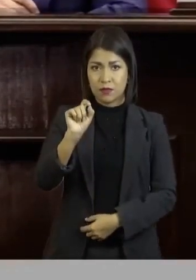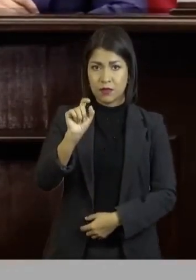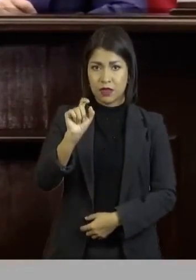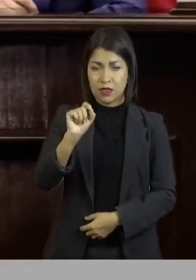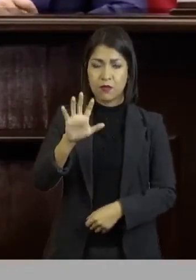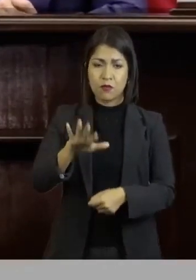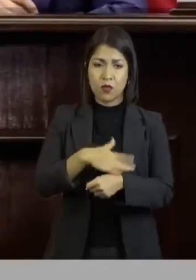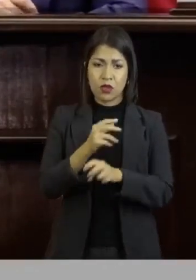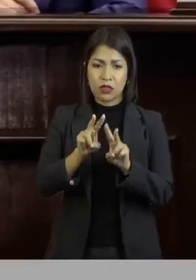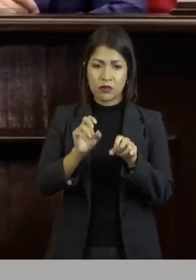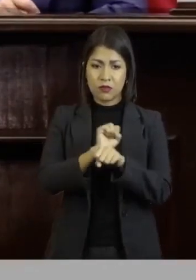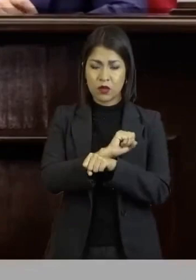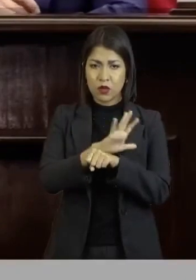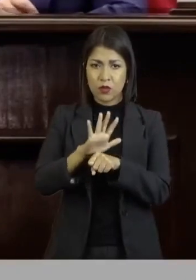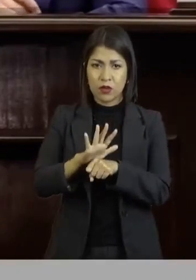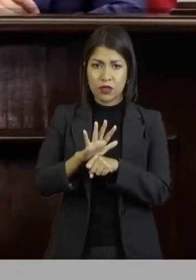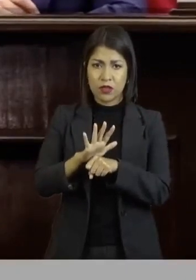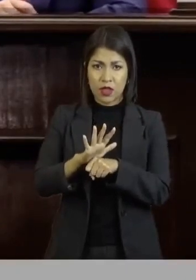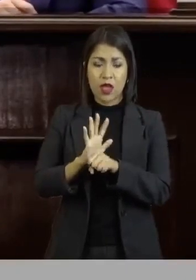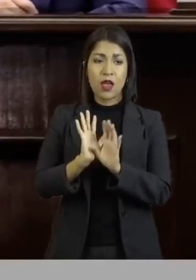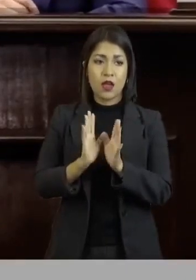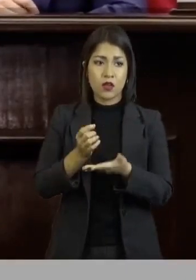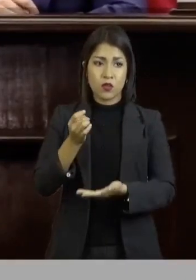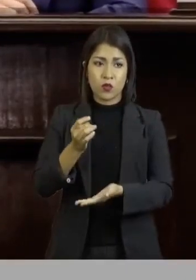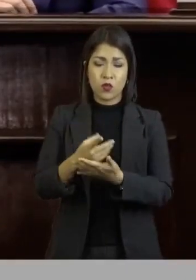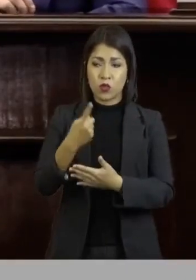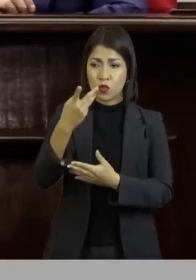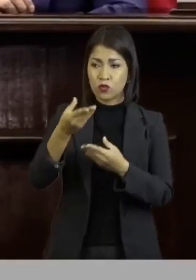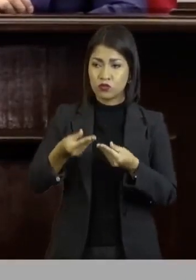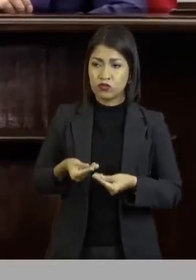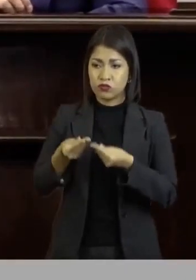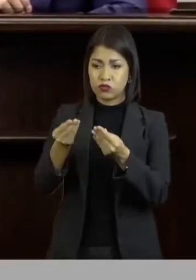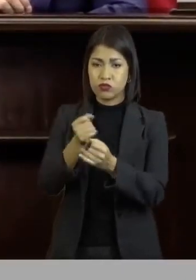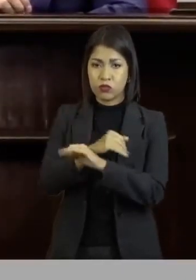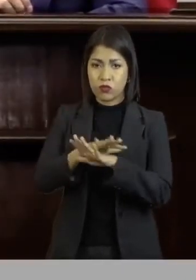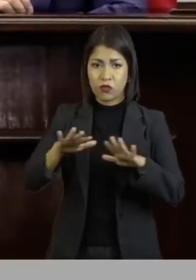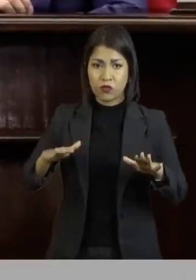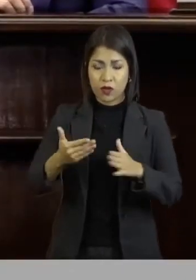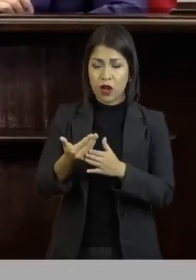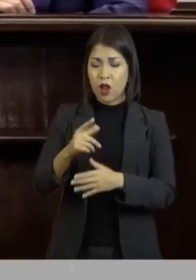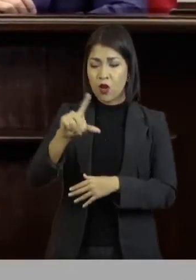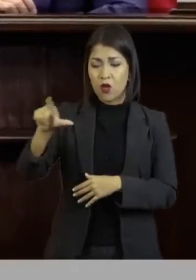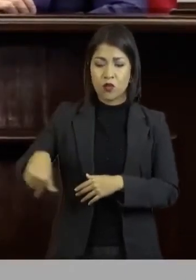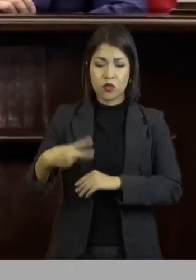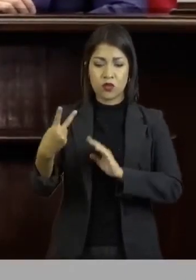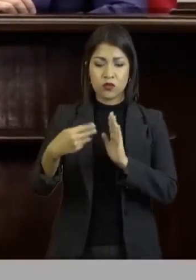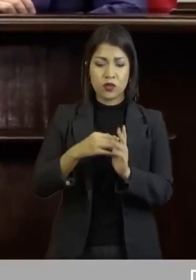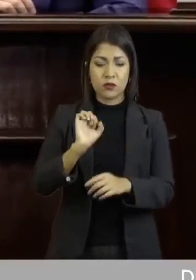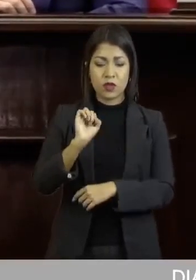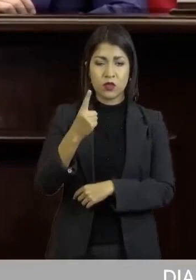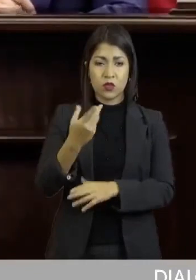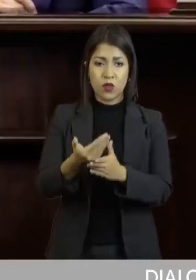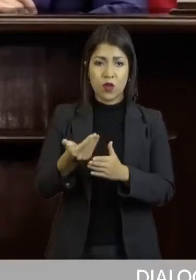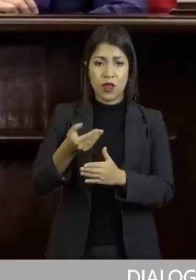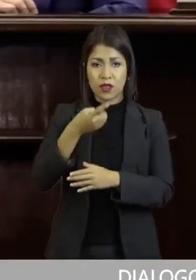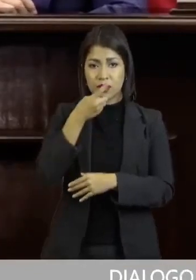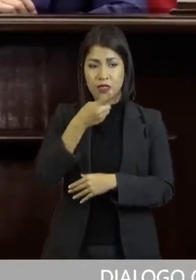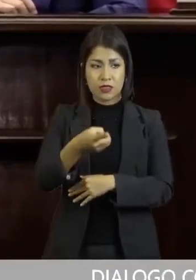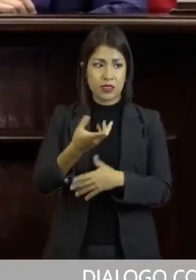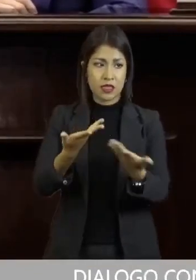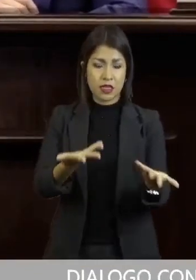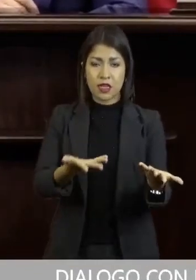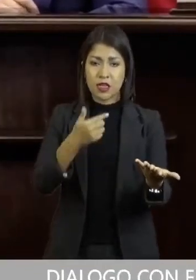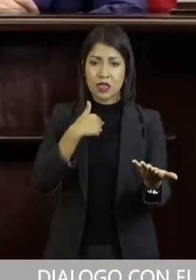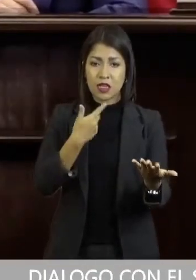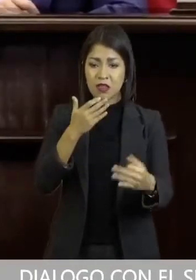COVID, solamente un estado mandó el informe. En el 2021, como se dijo que no se había salido todavía